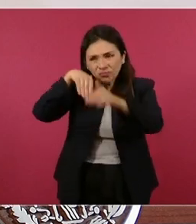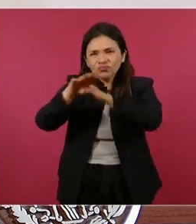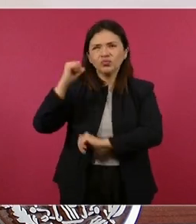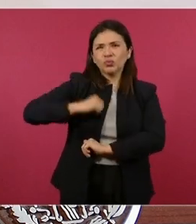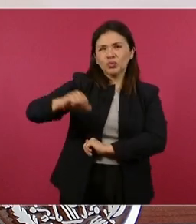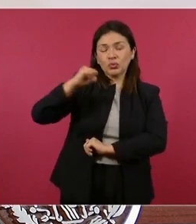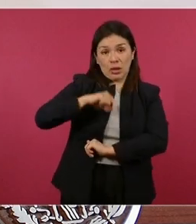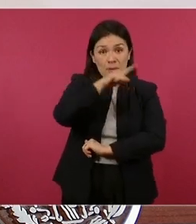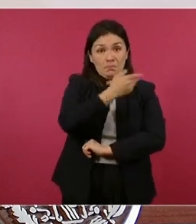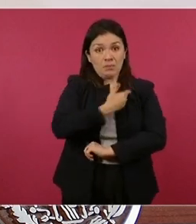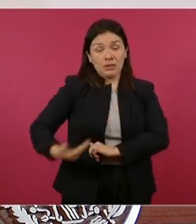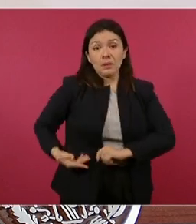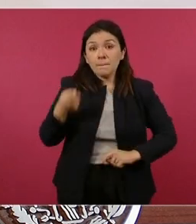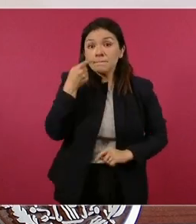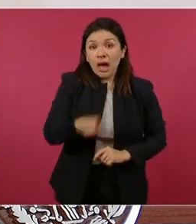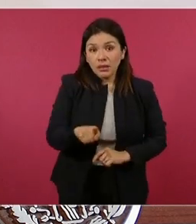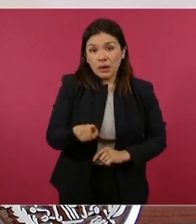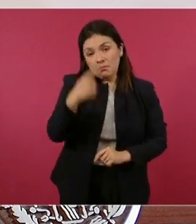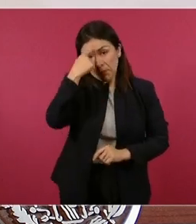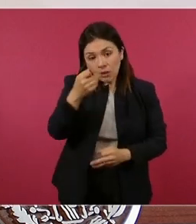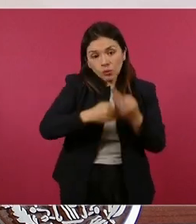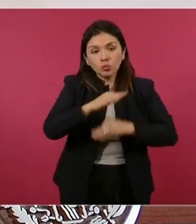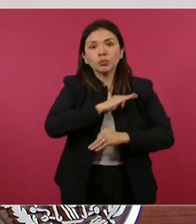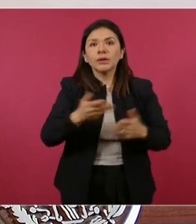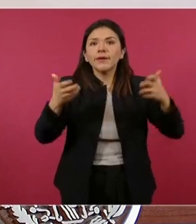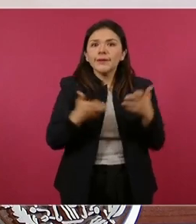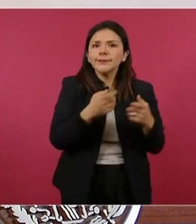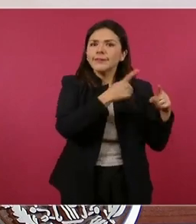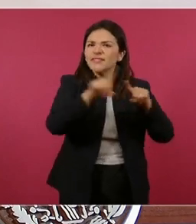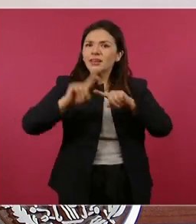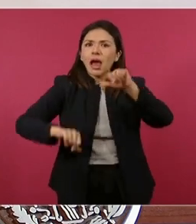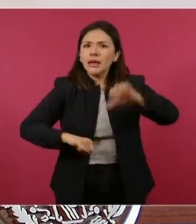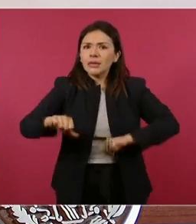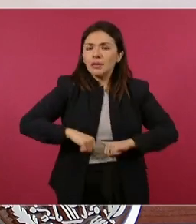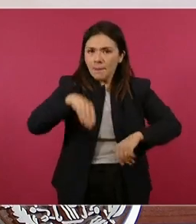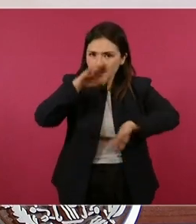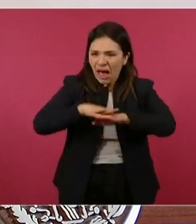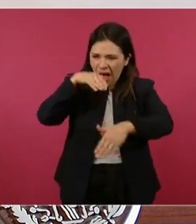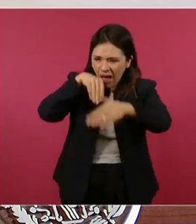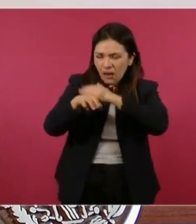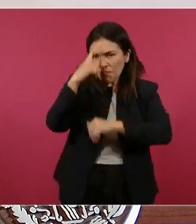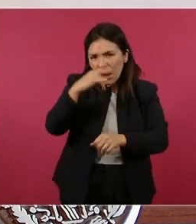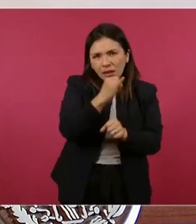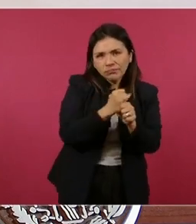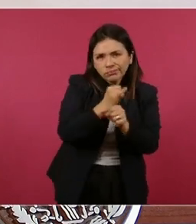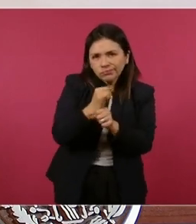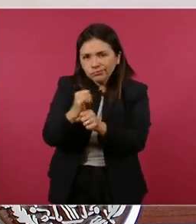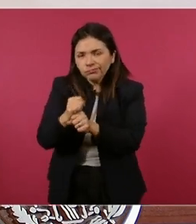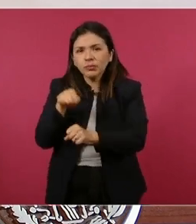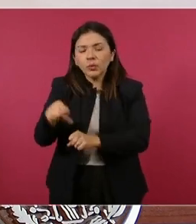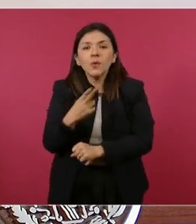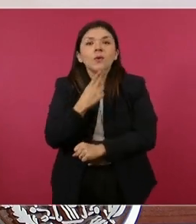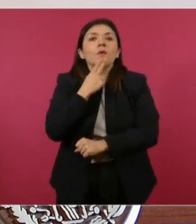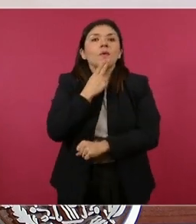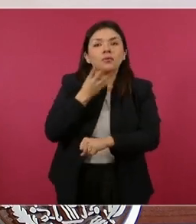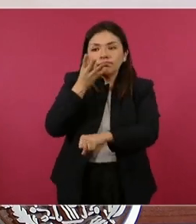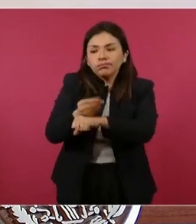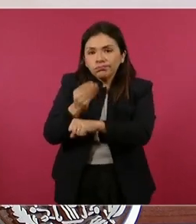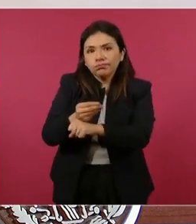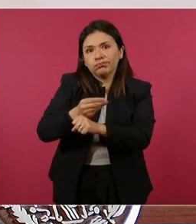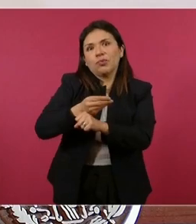presidente instruyó para que pudiéramos desarrollar acciones de investigación, de conservación y